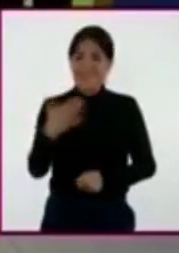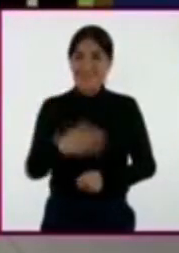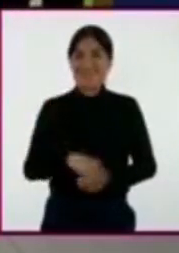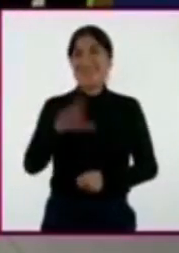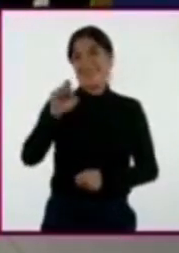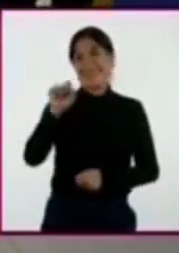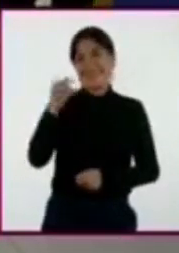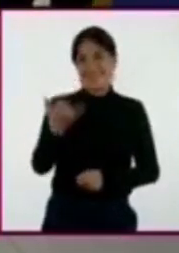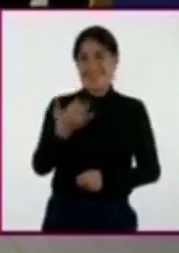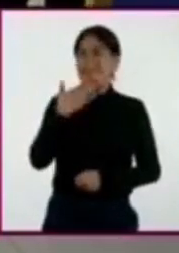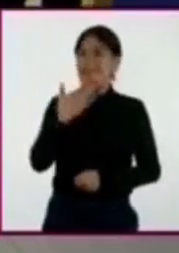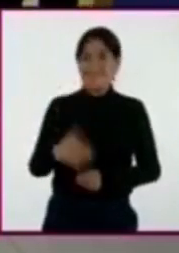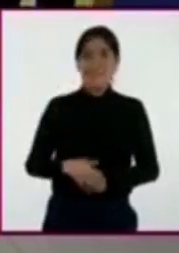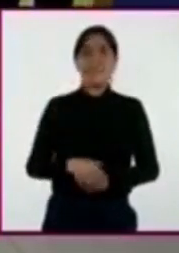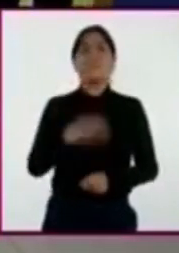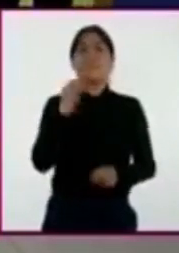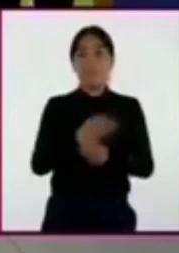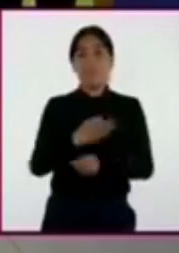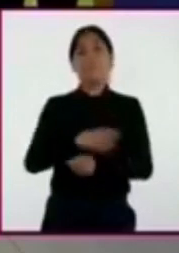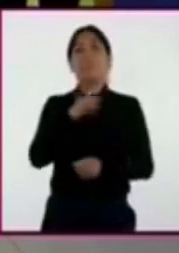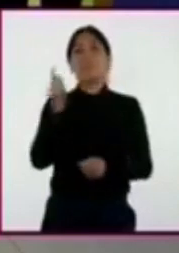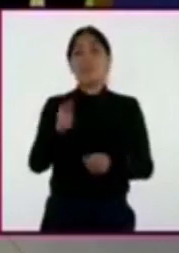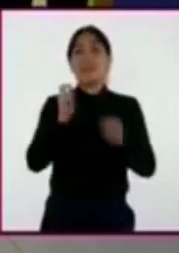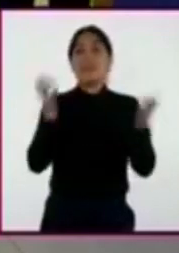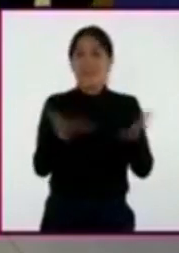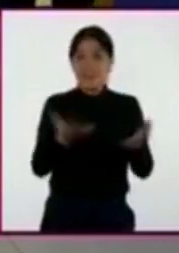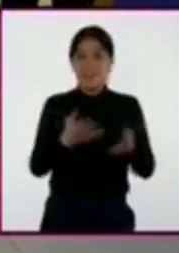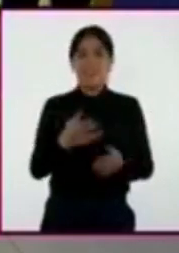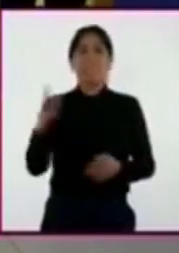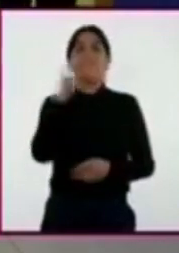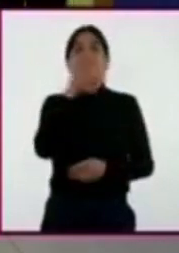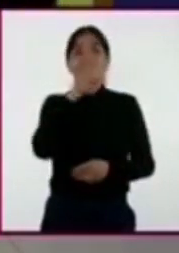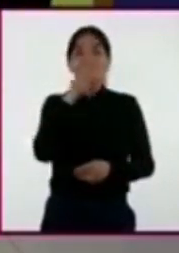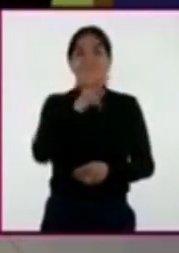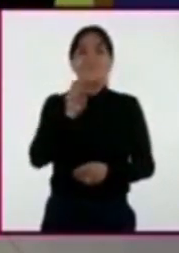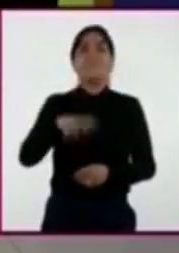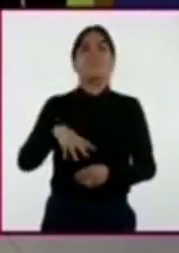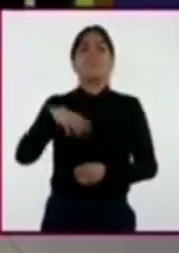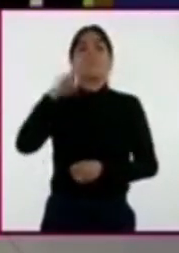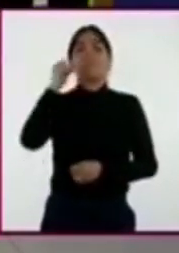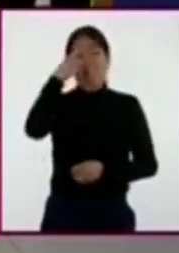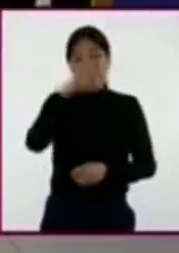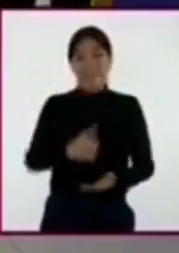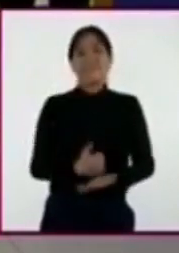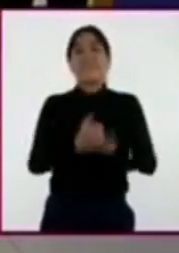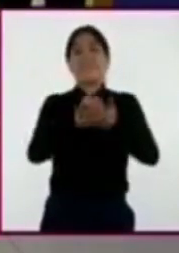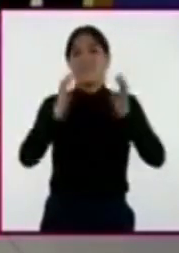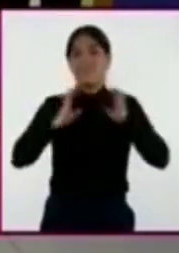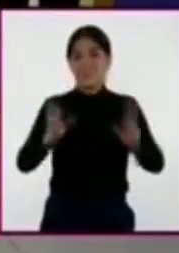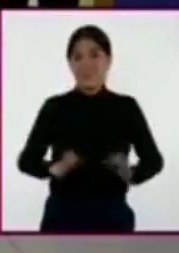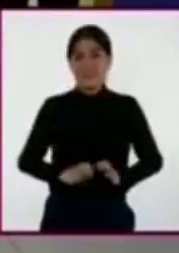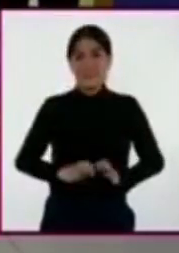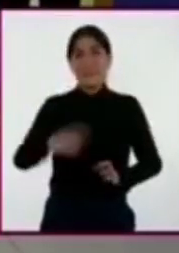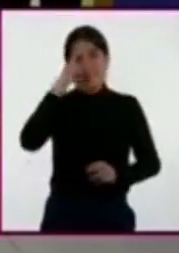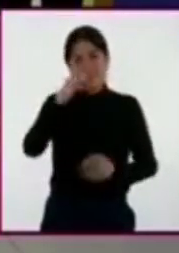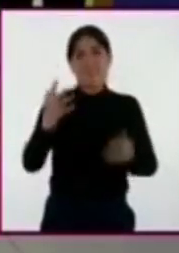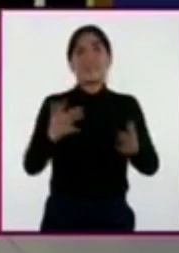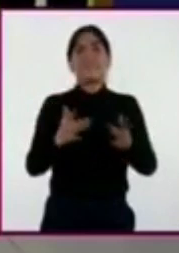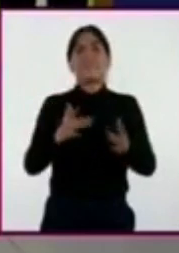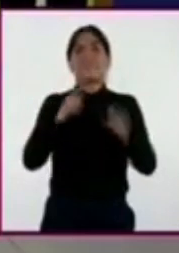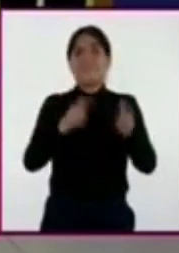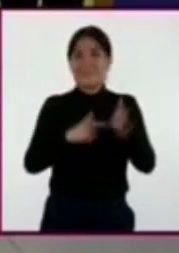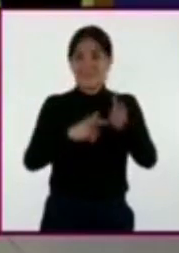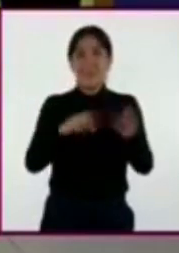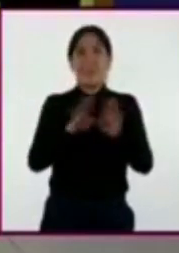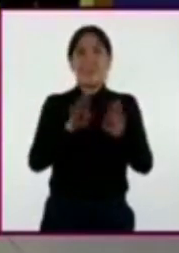Excelente, Leslie. Es momento de realizar nuestras respiraciones para ayudar a nuestro cuerpo a mantener esa